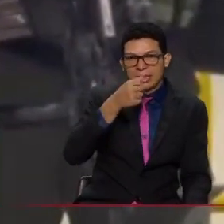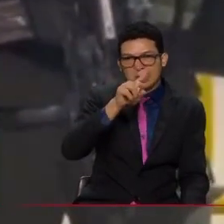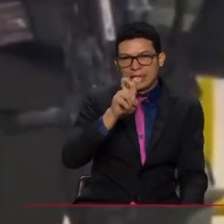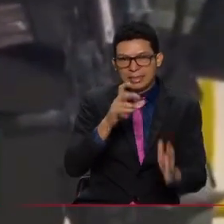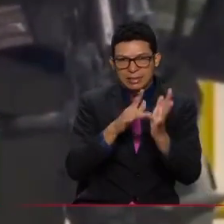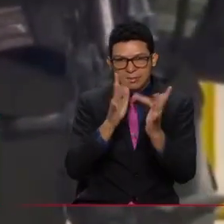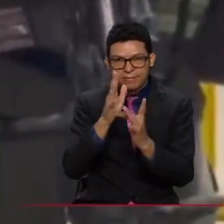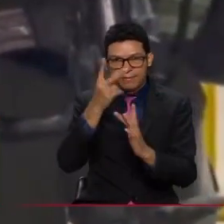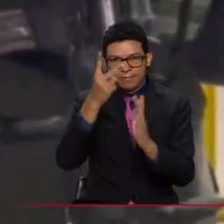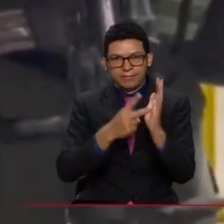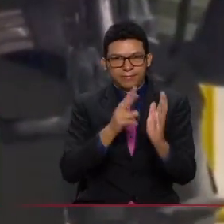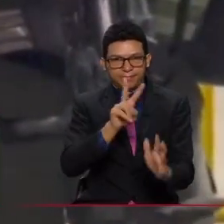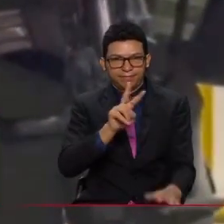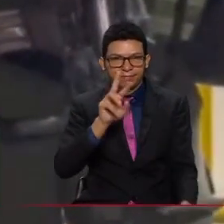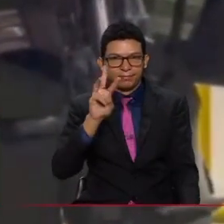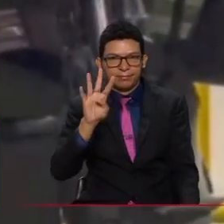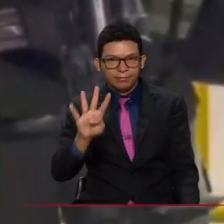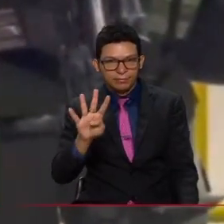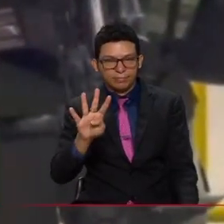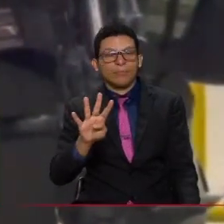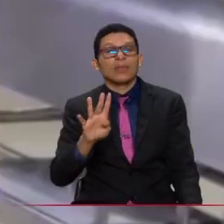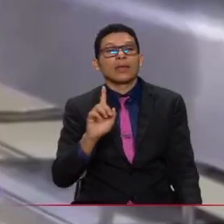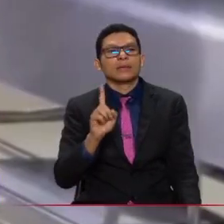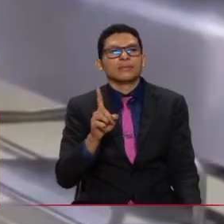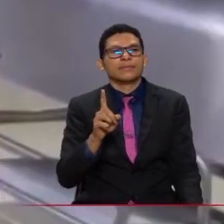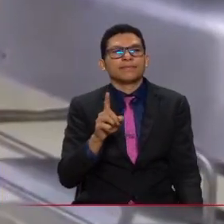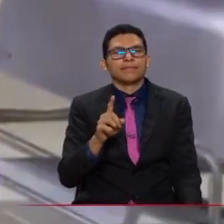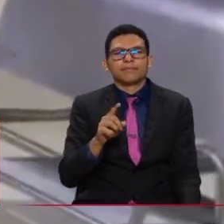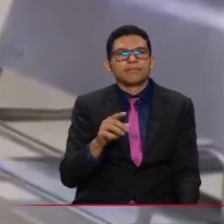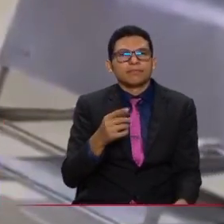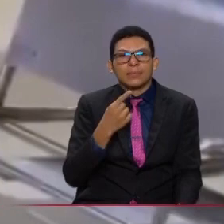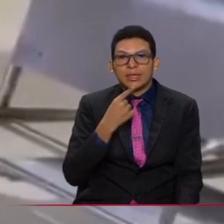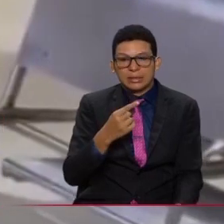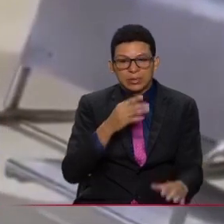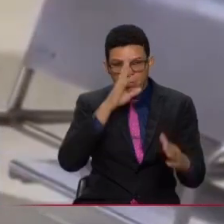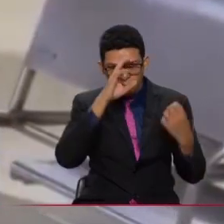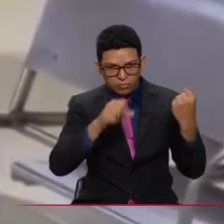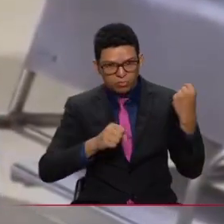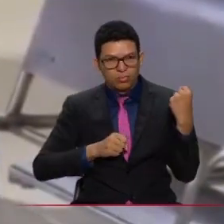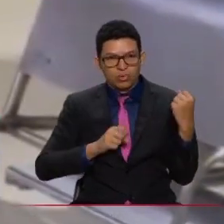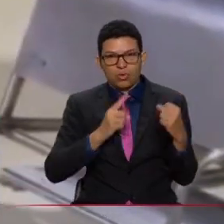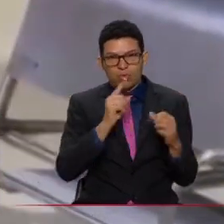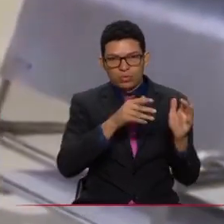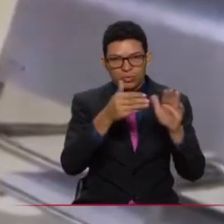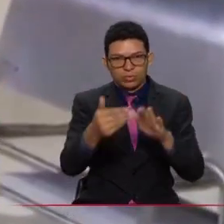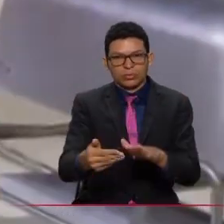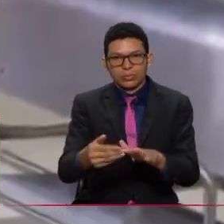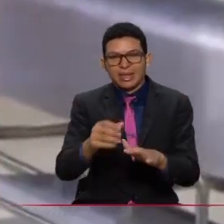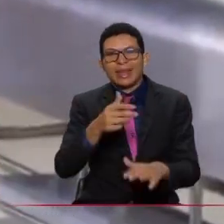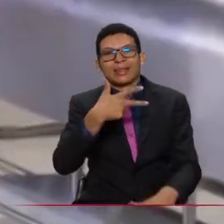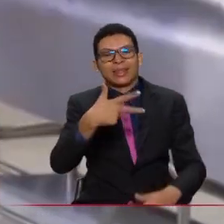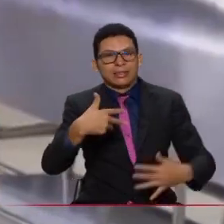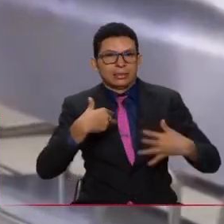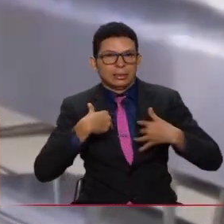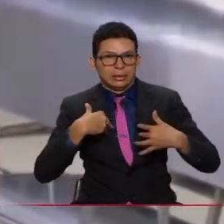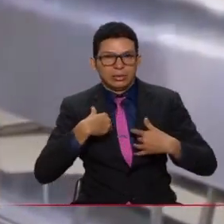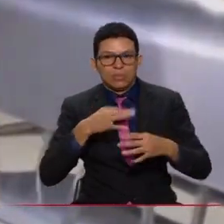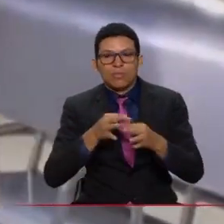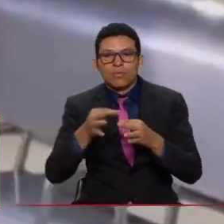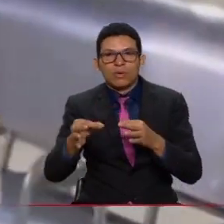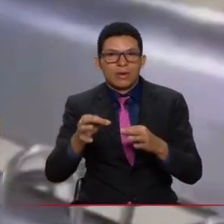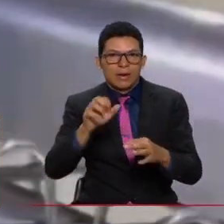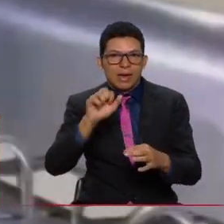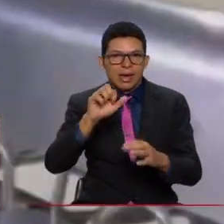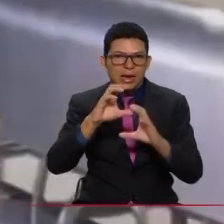de abril del 2024, resultando en un soldado muerto y 3 heridos en la vereda Las Vegas, corregimiento del Plateado, en